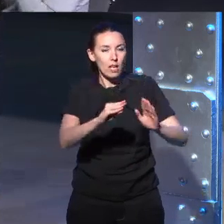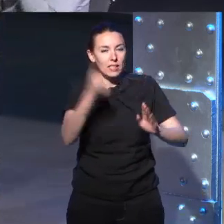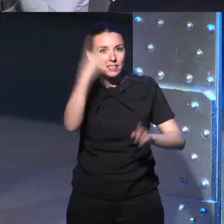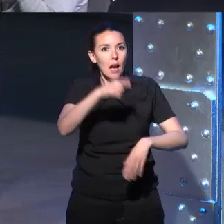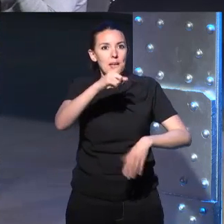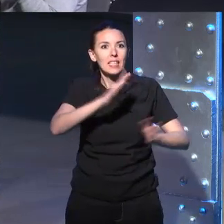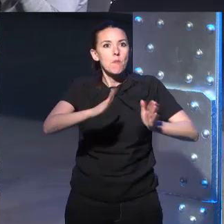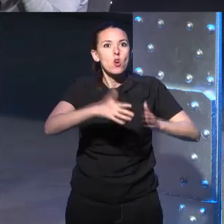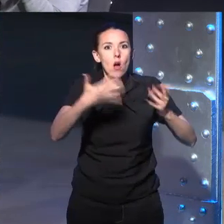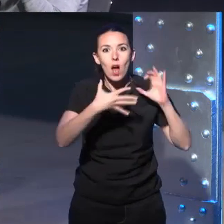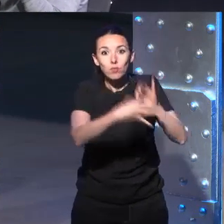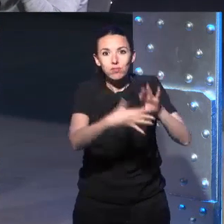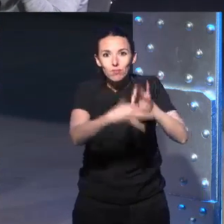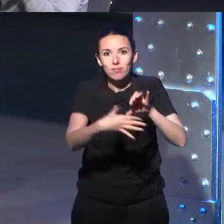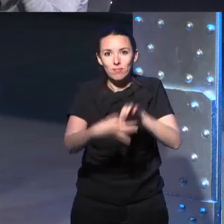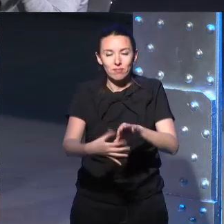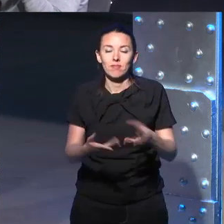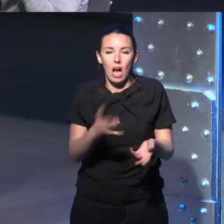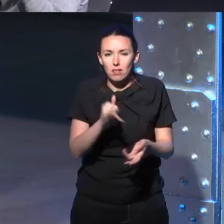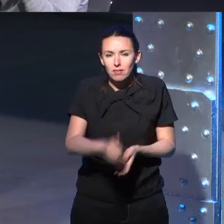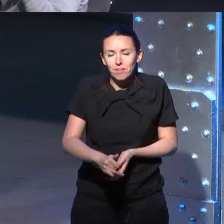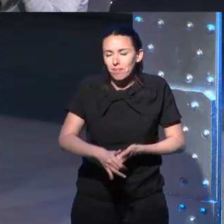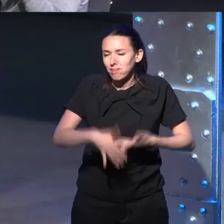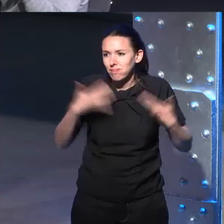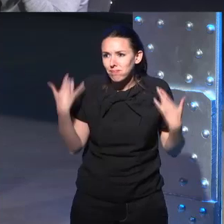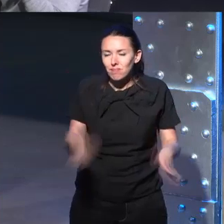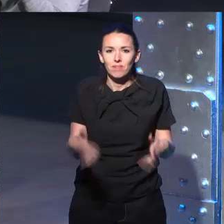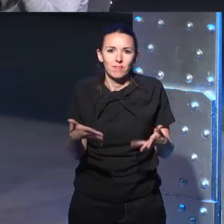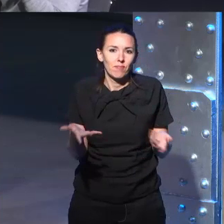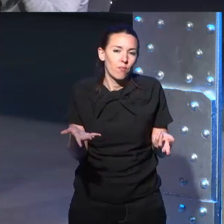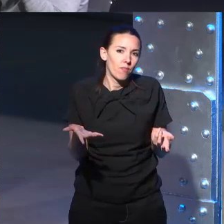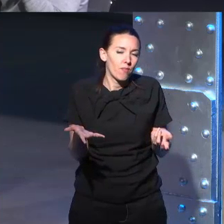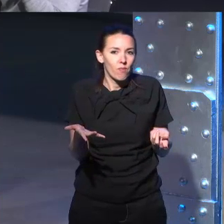Viaje fantástico. Raquel Welch. Hay una cantidad de